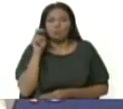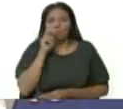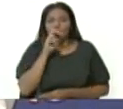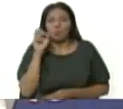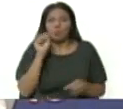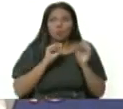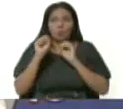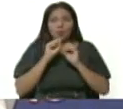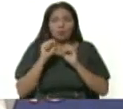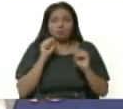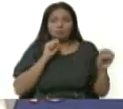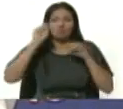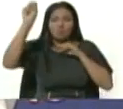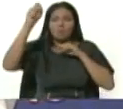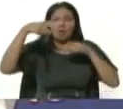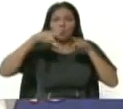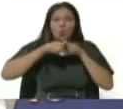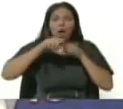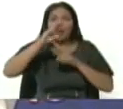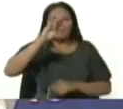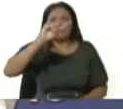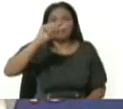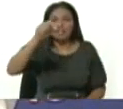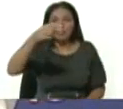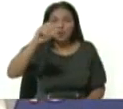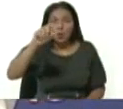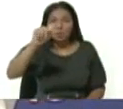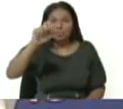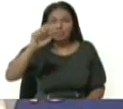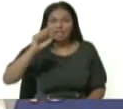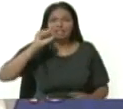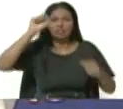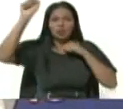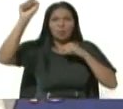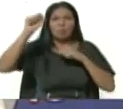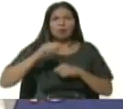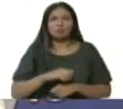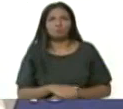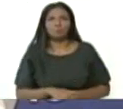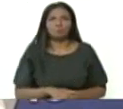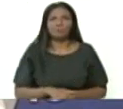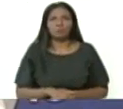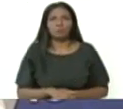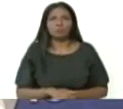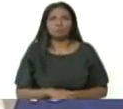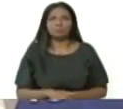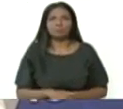super bigote. Yo no soy Superman. Yo soy super bigote, mira.